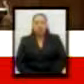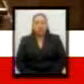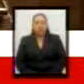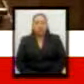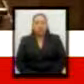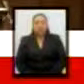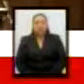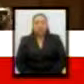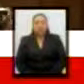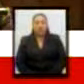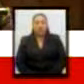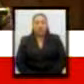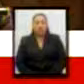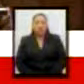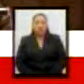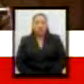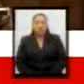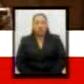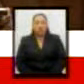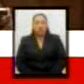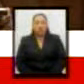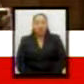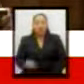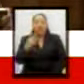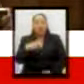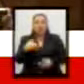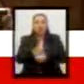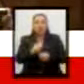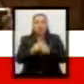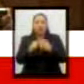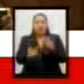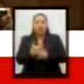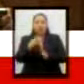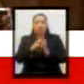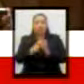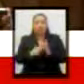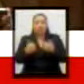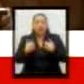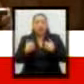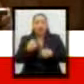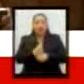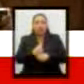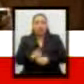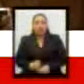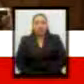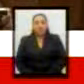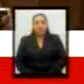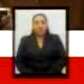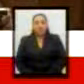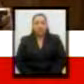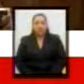carecemos de recursos para poder gestionar este tipo de programas de manera individual,